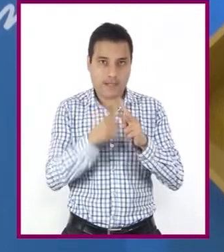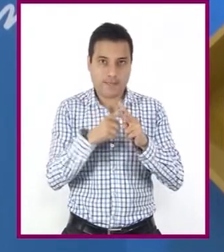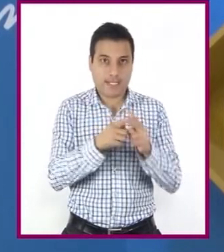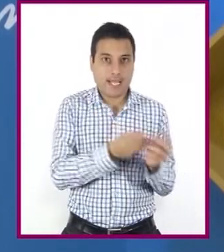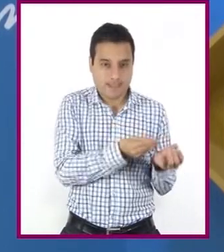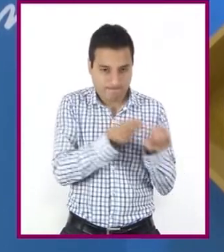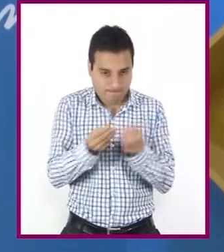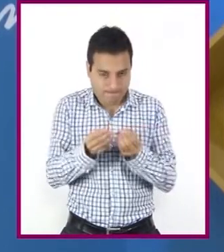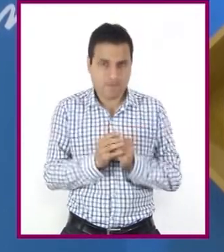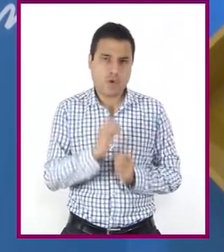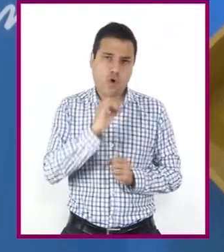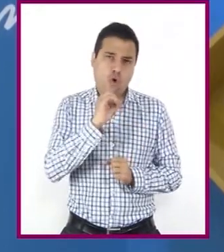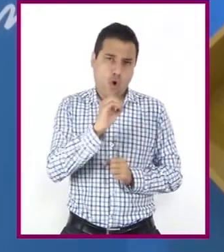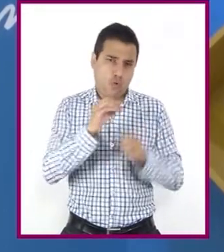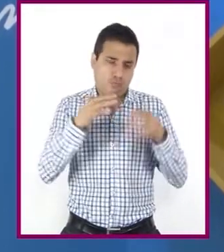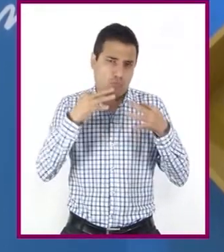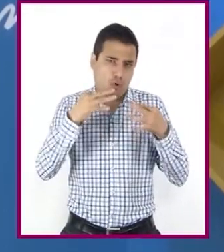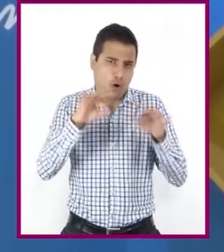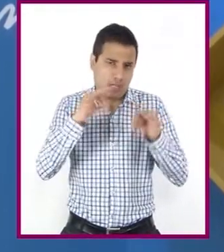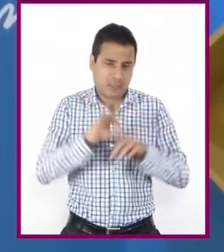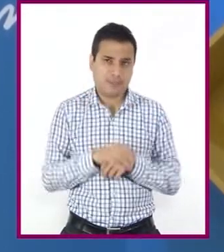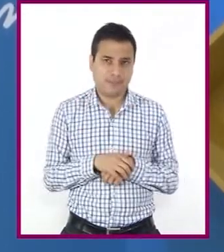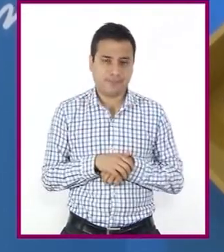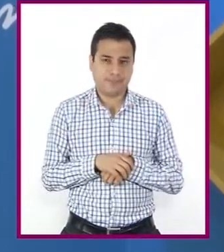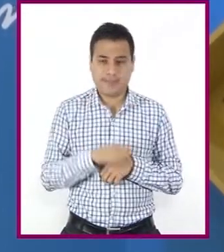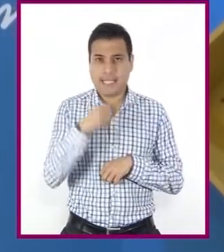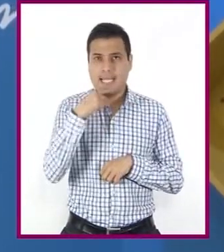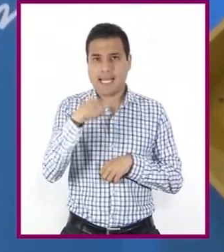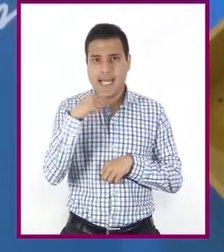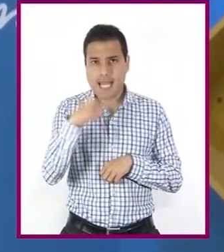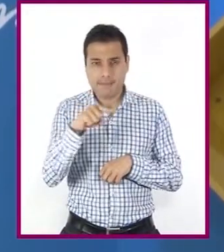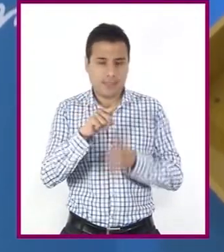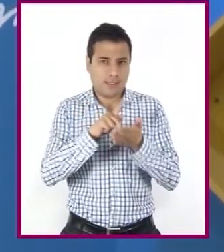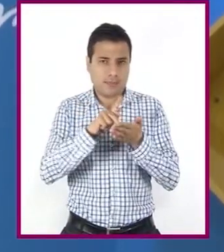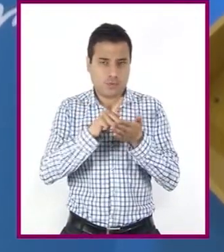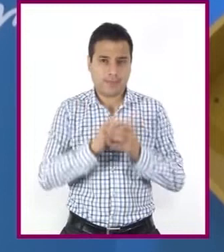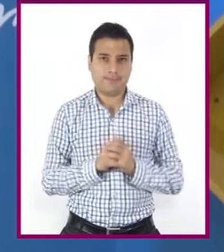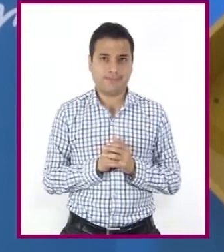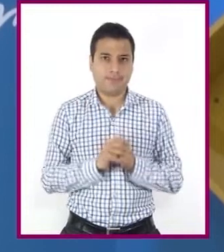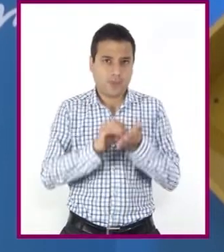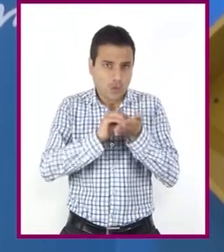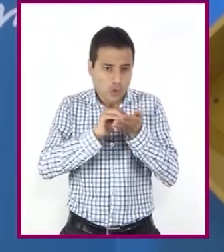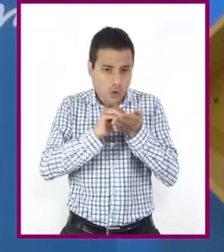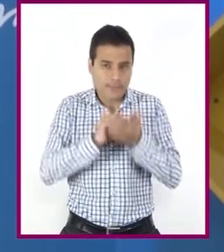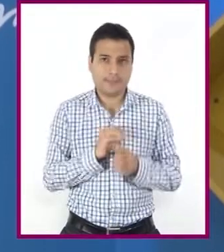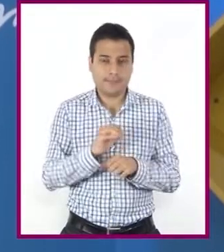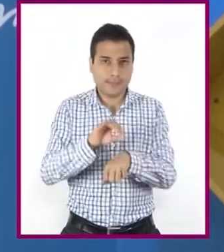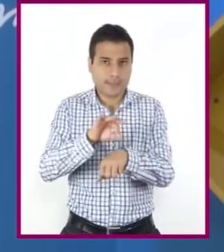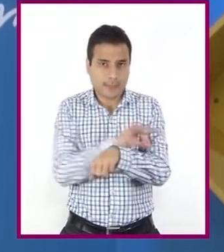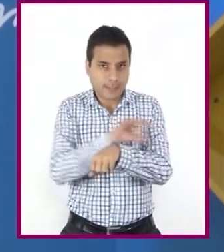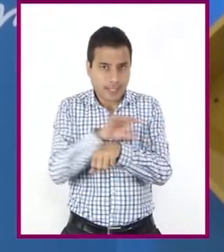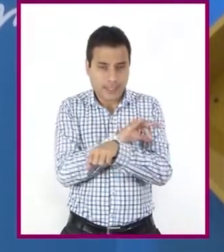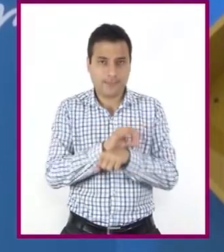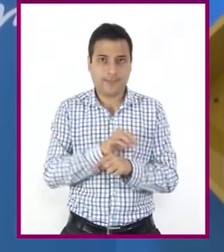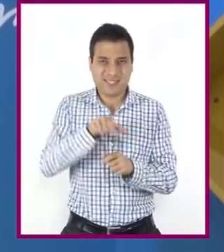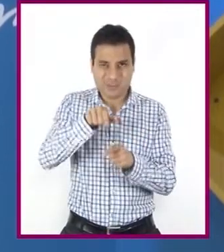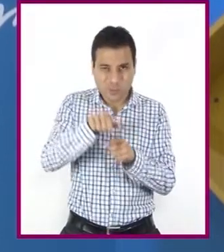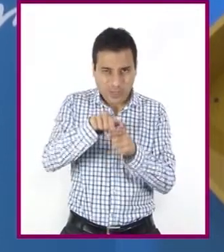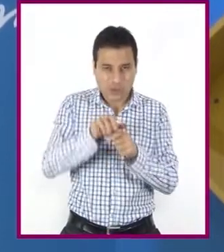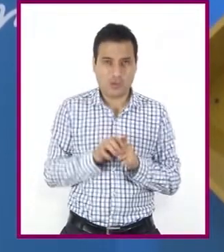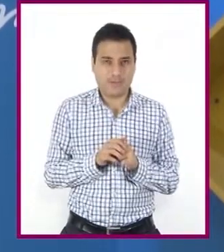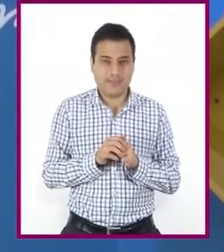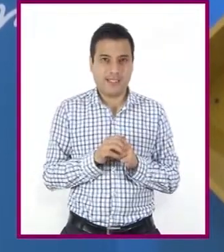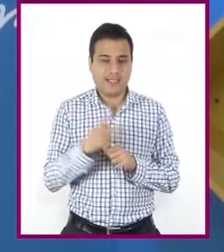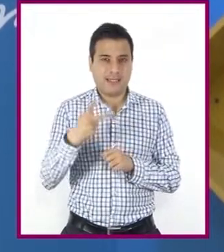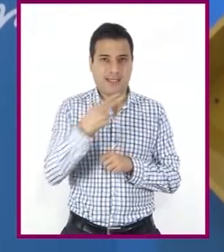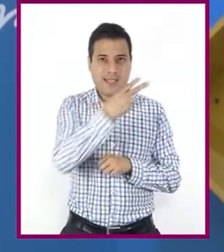en su defecto, hojas reutilizables, lápiz o bolígrafo para escribir, goma, regla, transportador, tijeras y